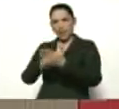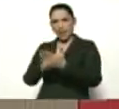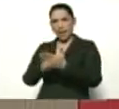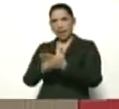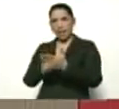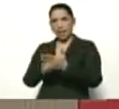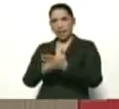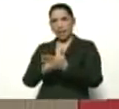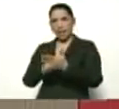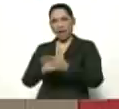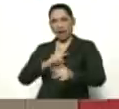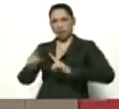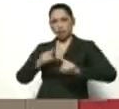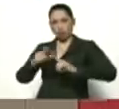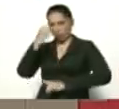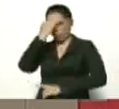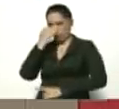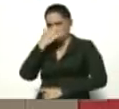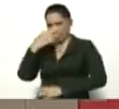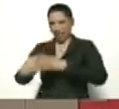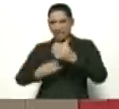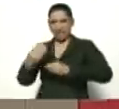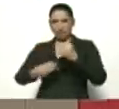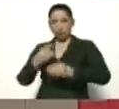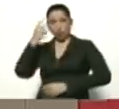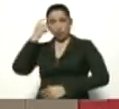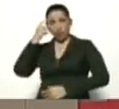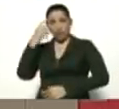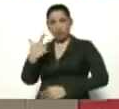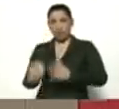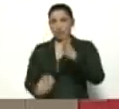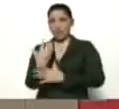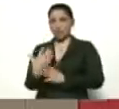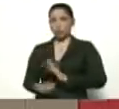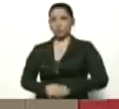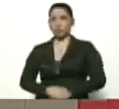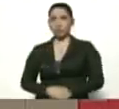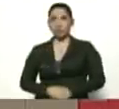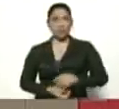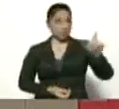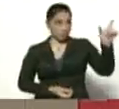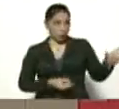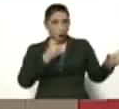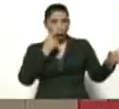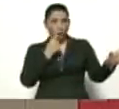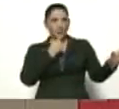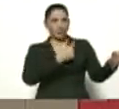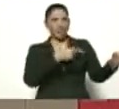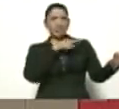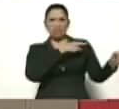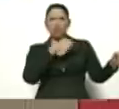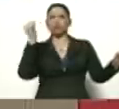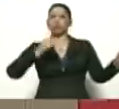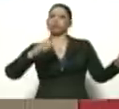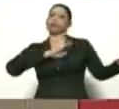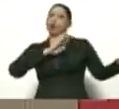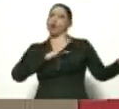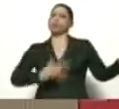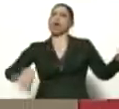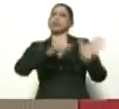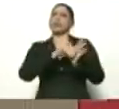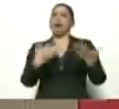acción criminal que se perpetró el día 3 de mayo pues en señalar que había sido ratificado por juan guaidó